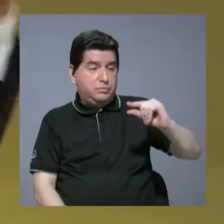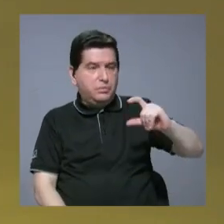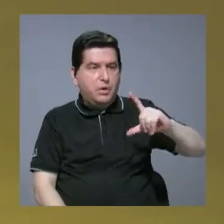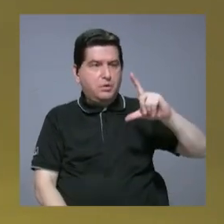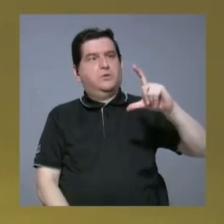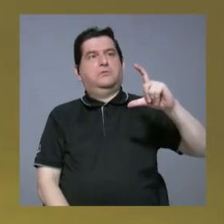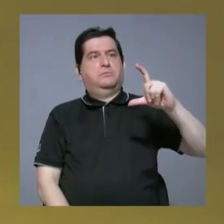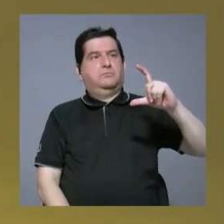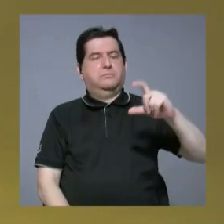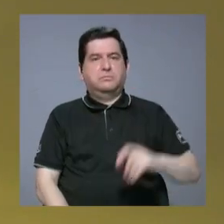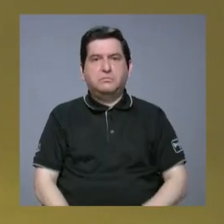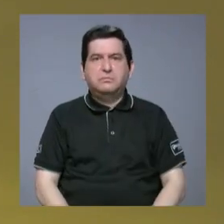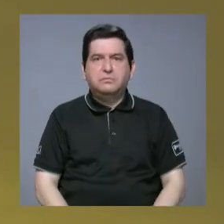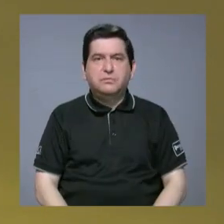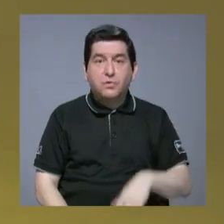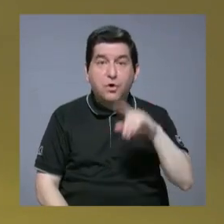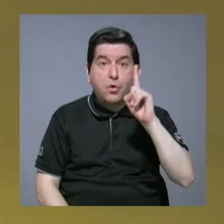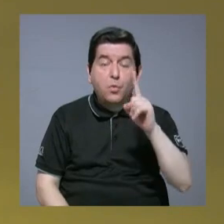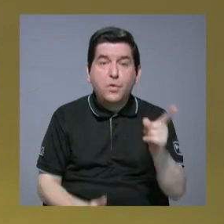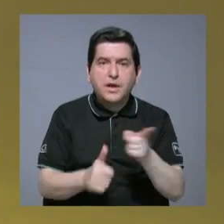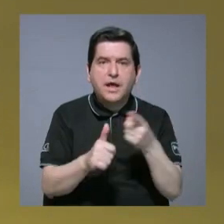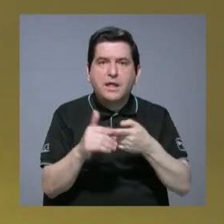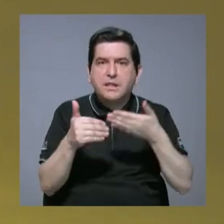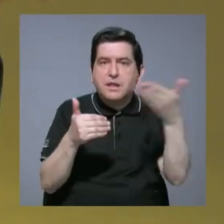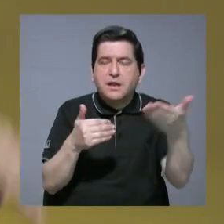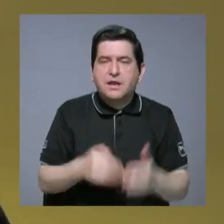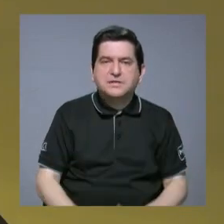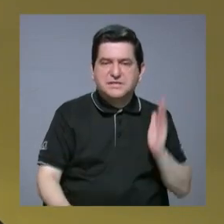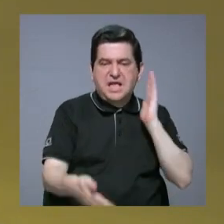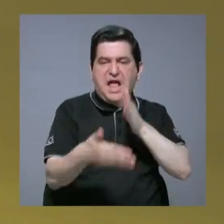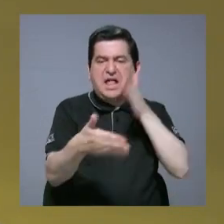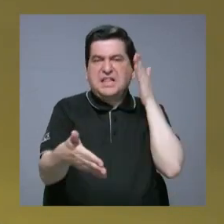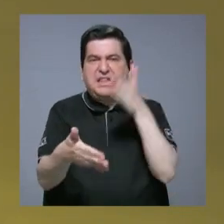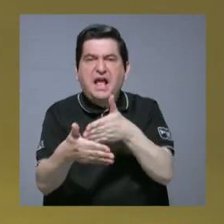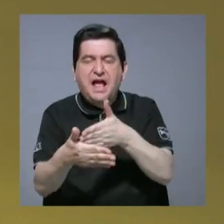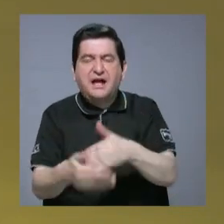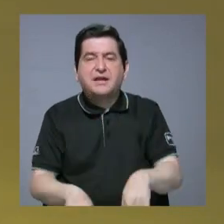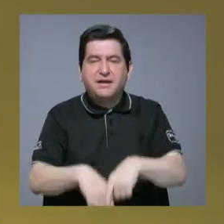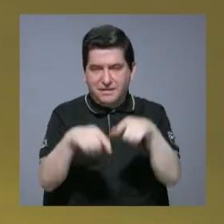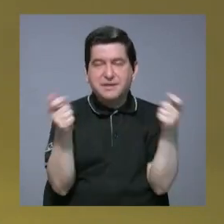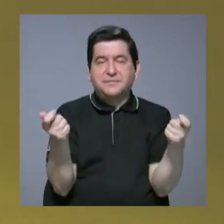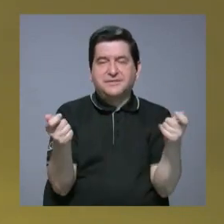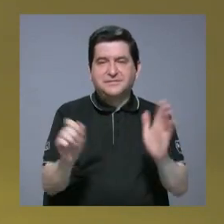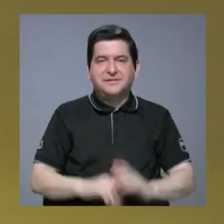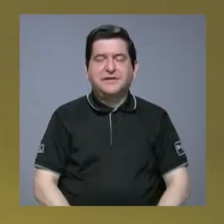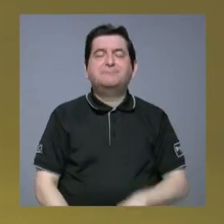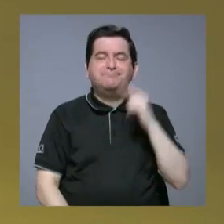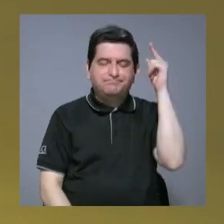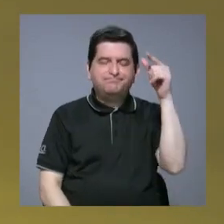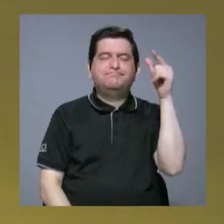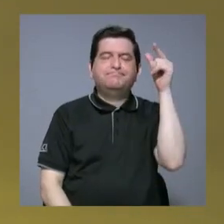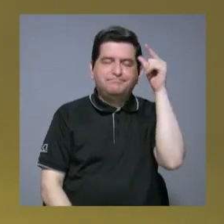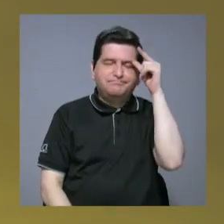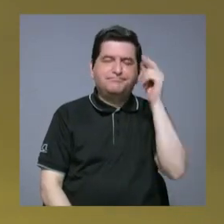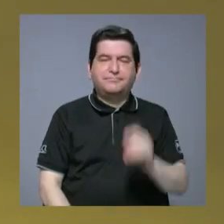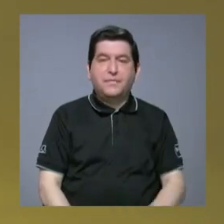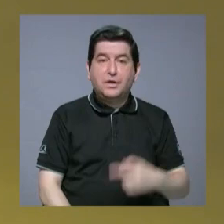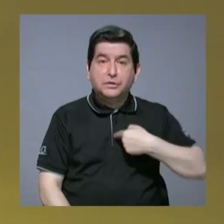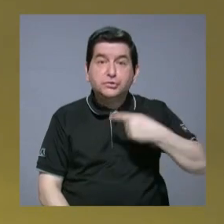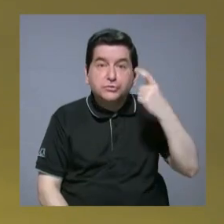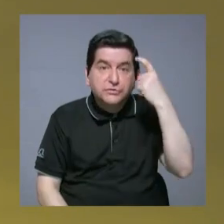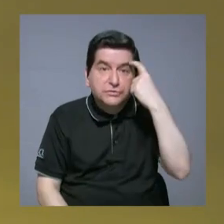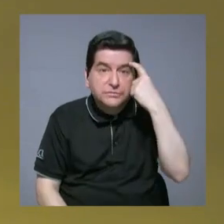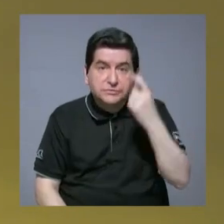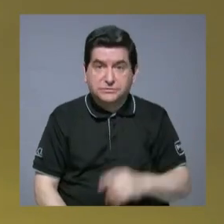grande, una de las primeras cosas que ataca es la prensa. Por supuesto. Y entonces me parece